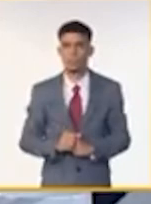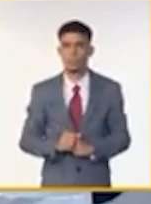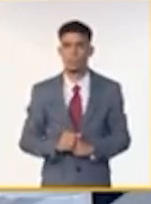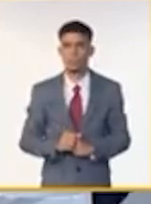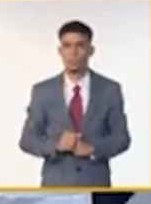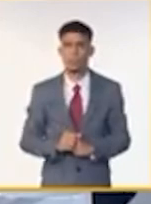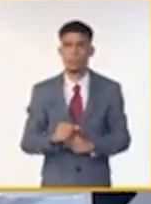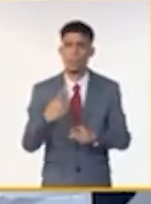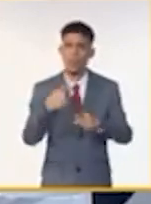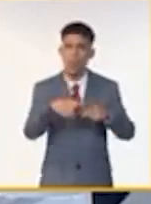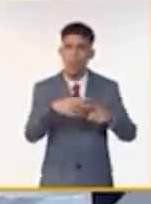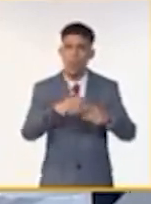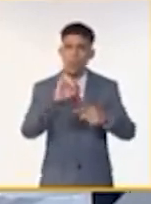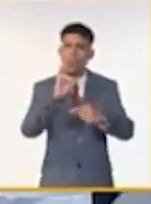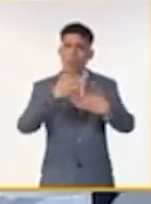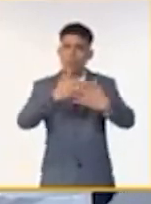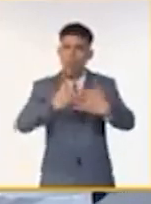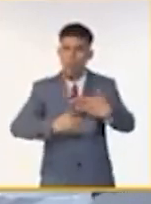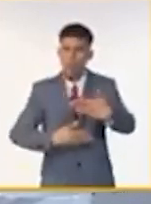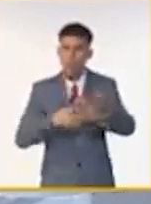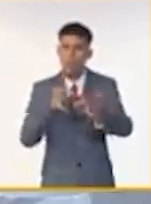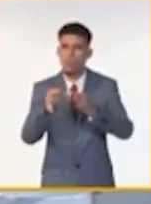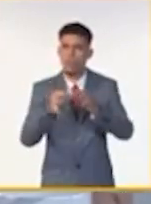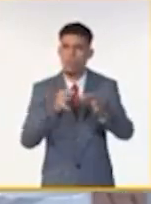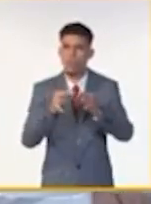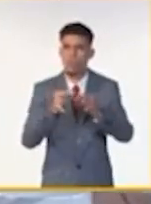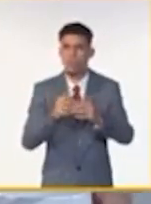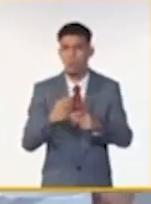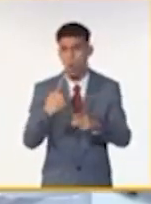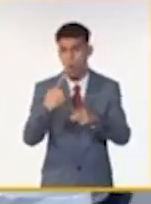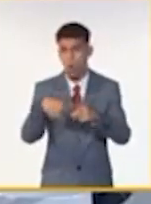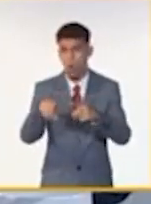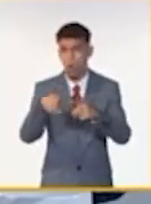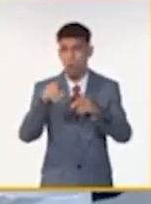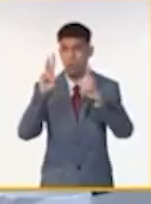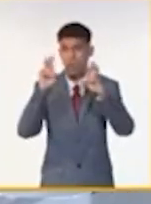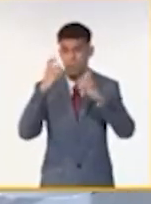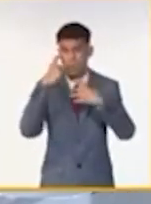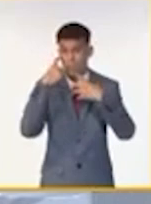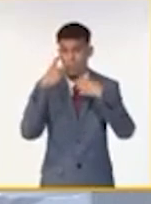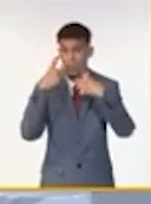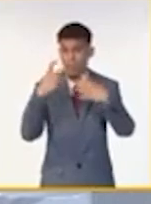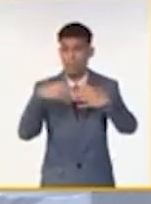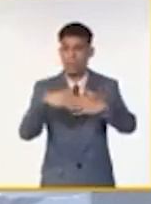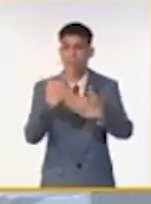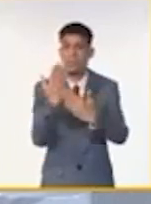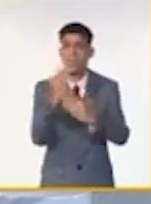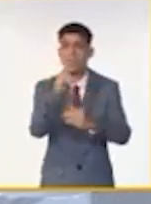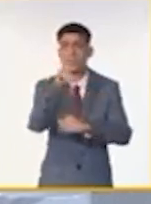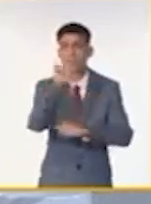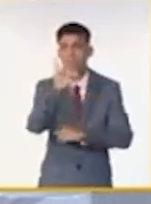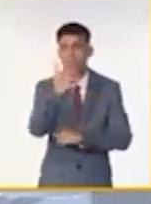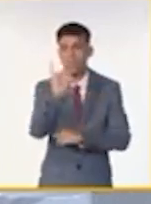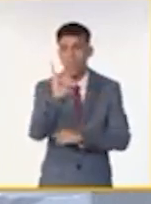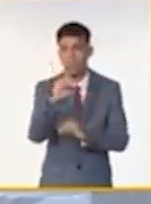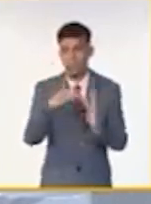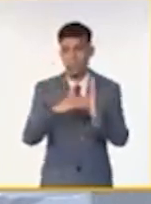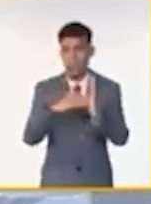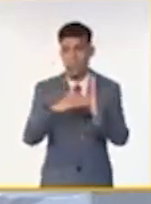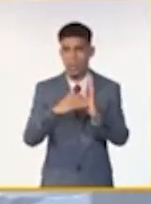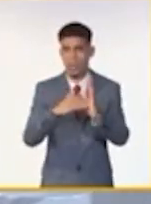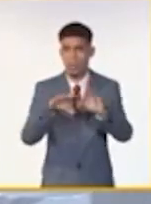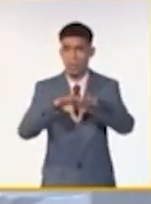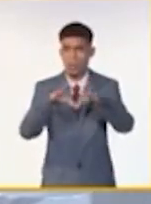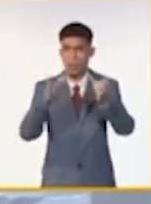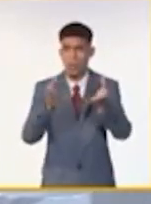leyes el funcionamiento y hay un tema muy importante que será el día 16 en la tarde en que todos los